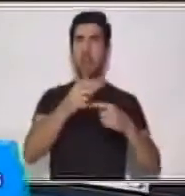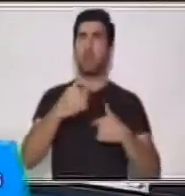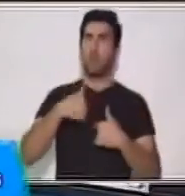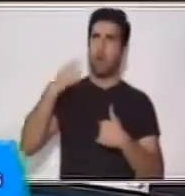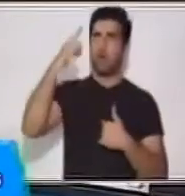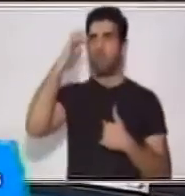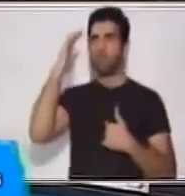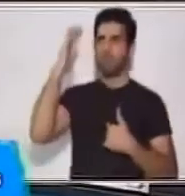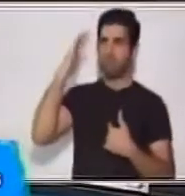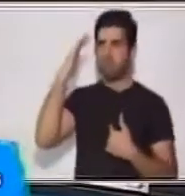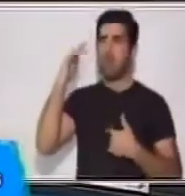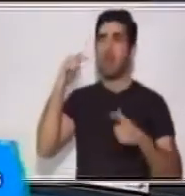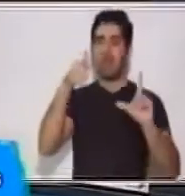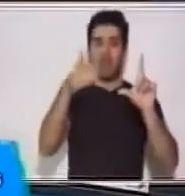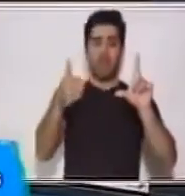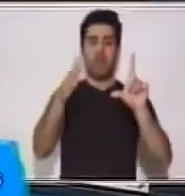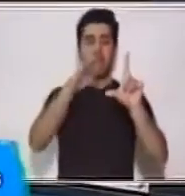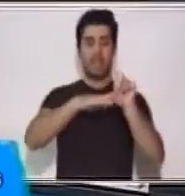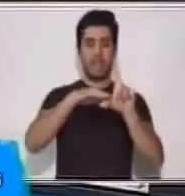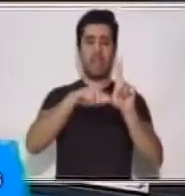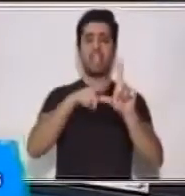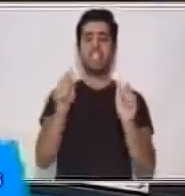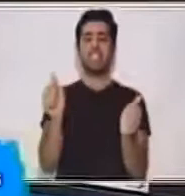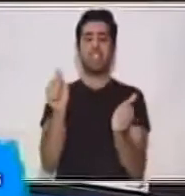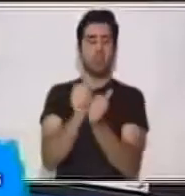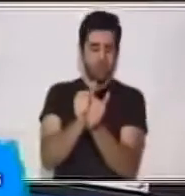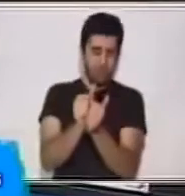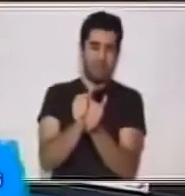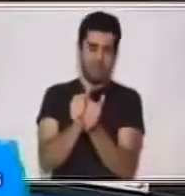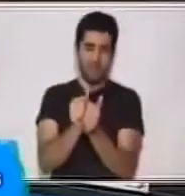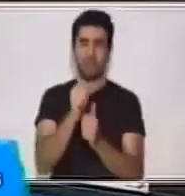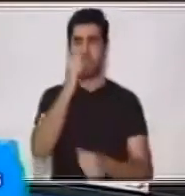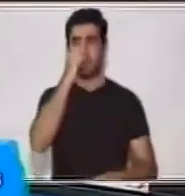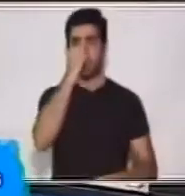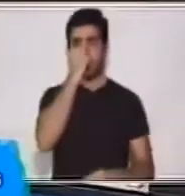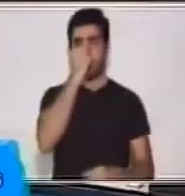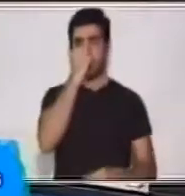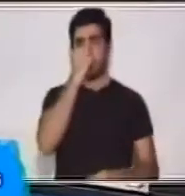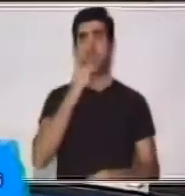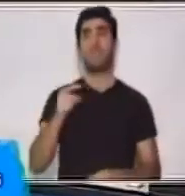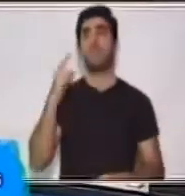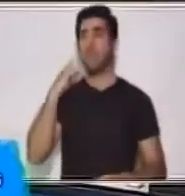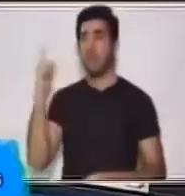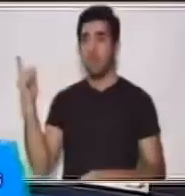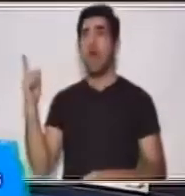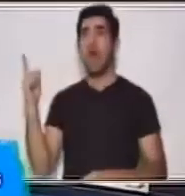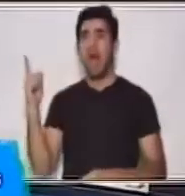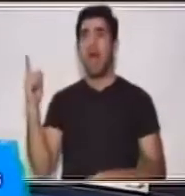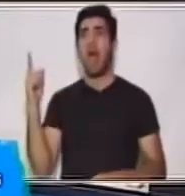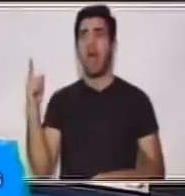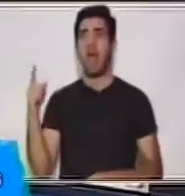perdón. Este sería mi dato adyacente. Entonces me están dando valor adyacente